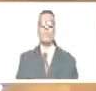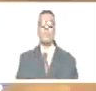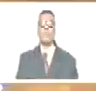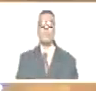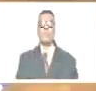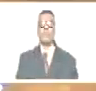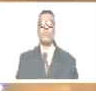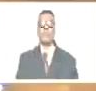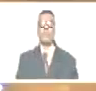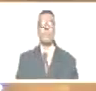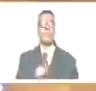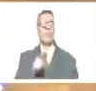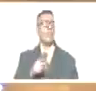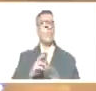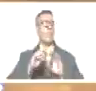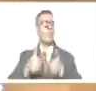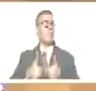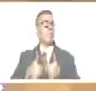Eso comienza a dar sus frutos.